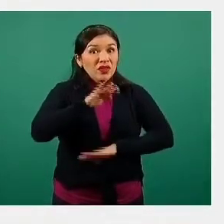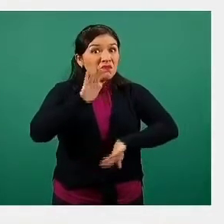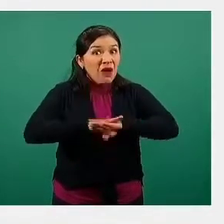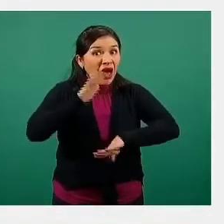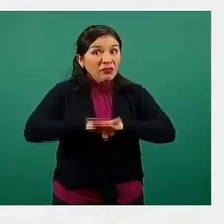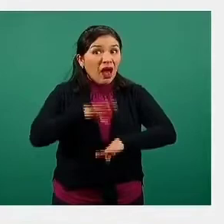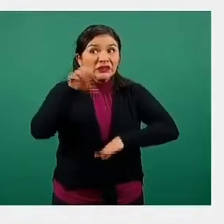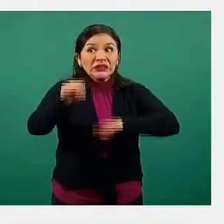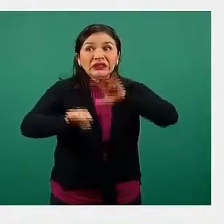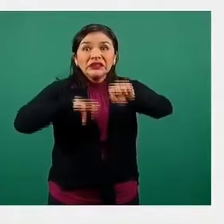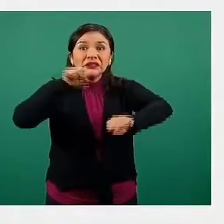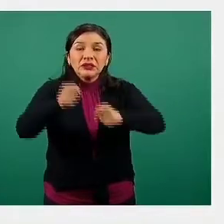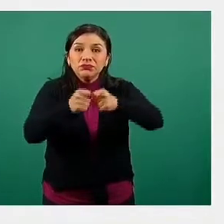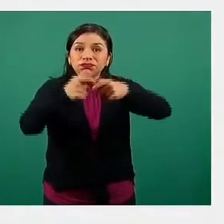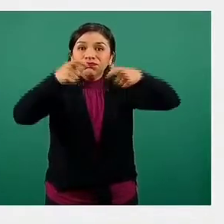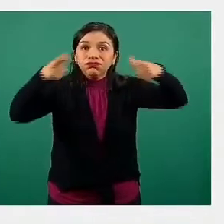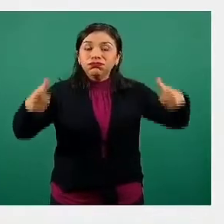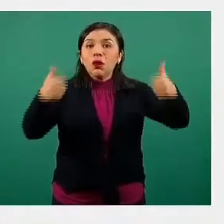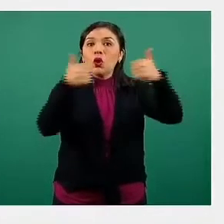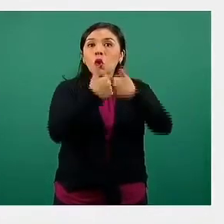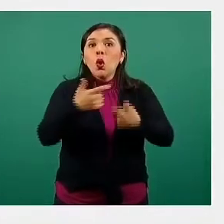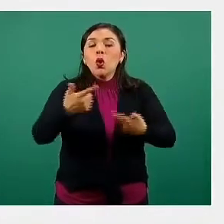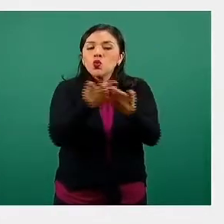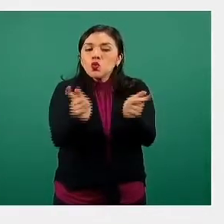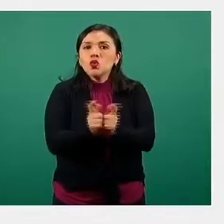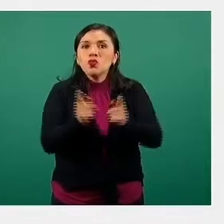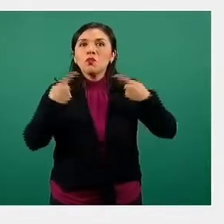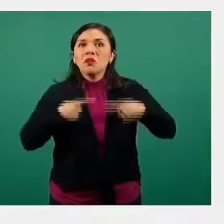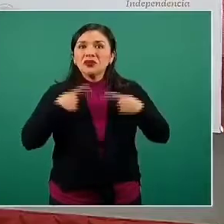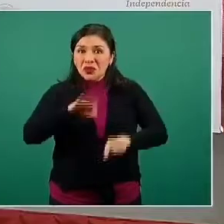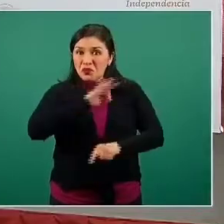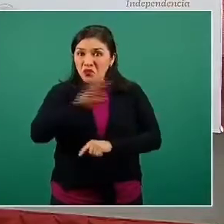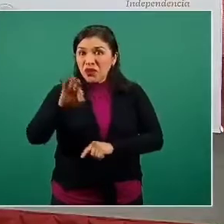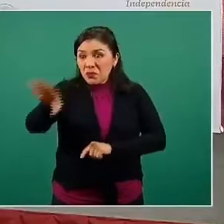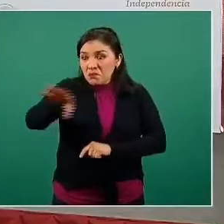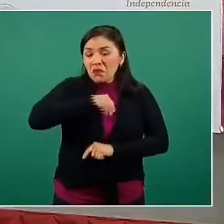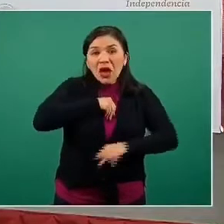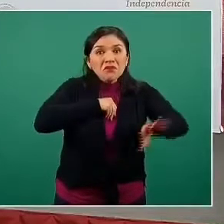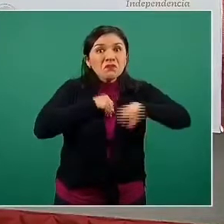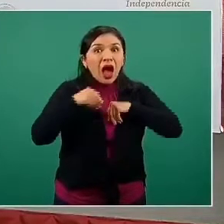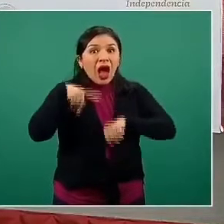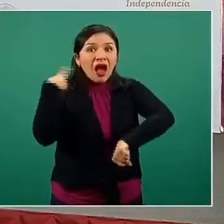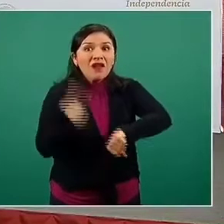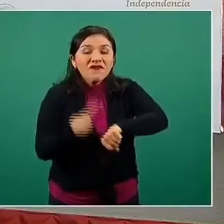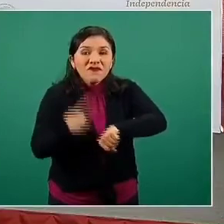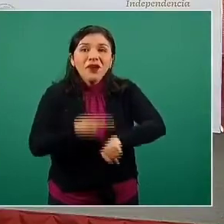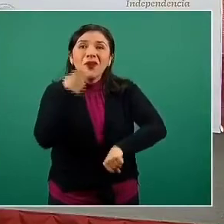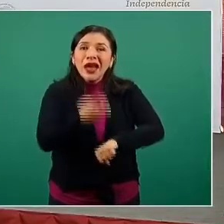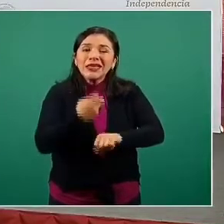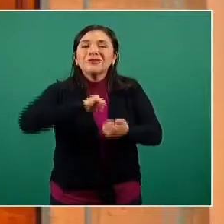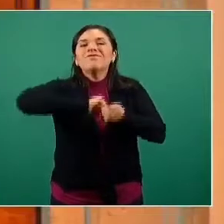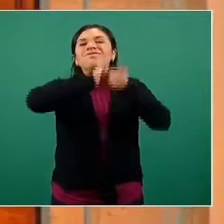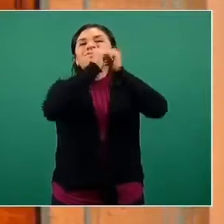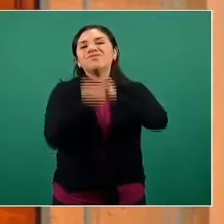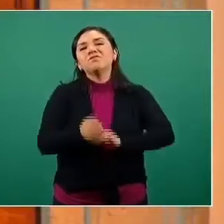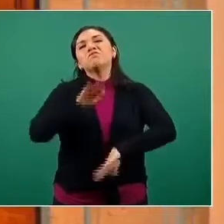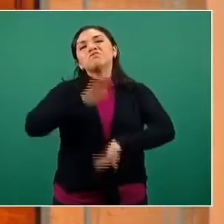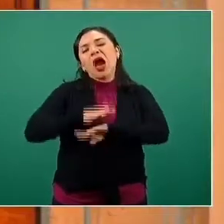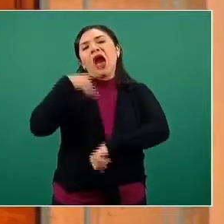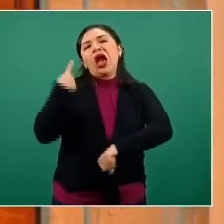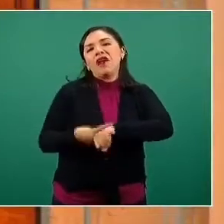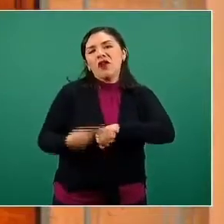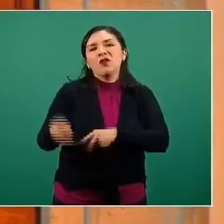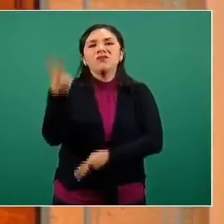llegar a el grupo de personas susceptibles, obviamente contagiarlas y todavía producir la